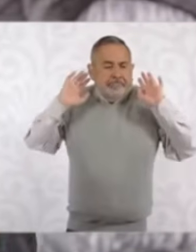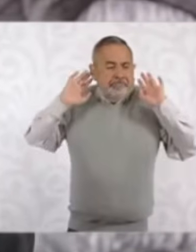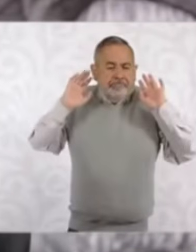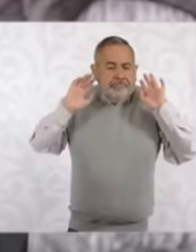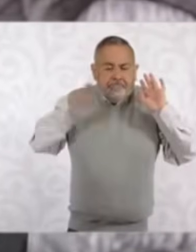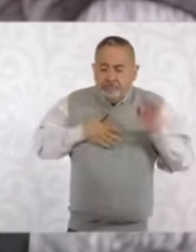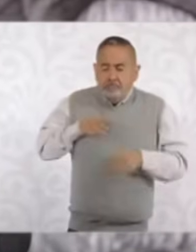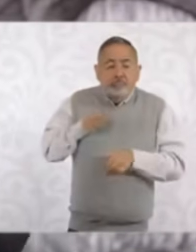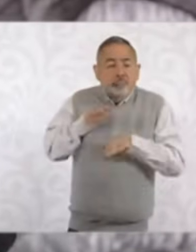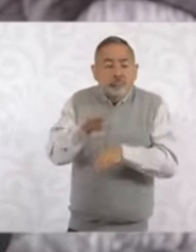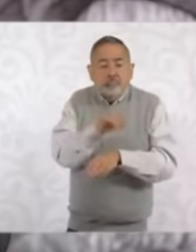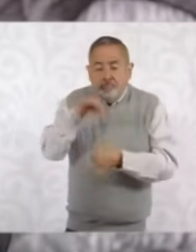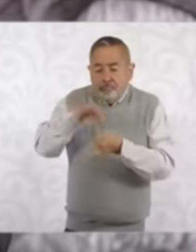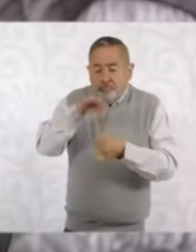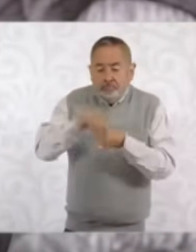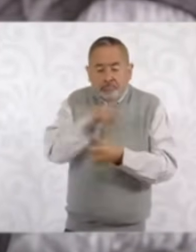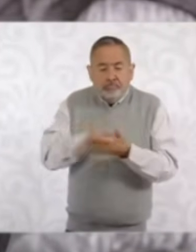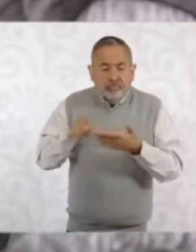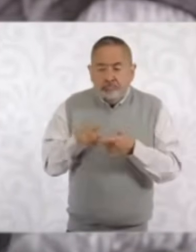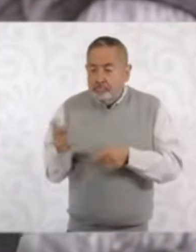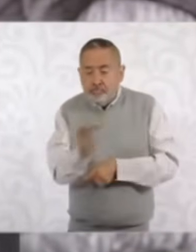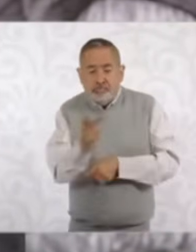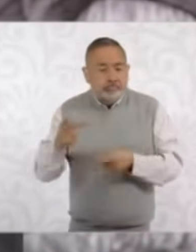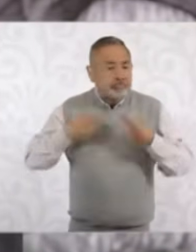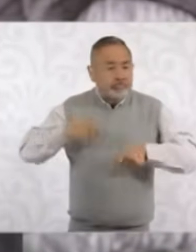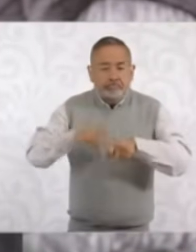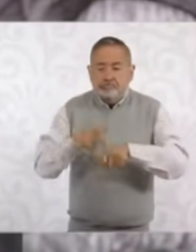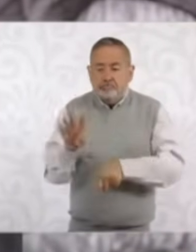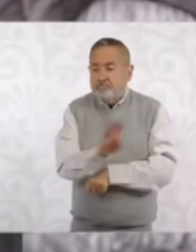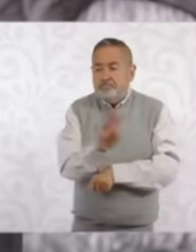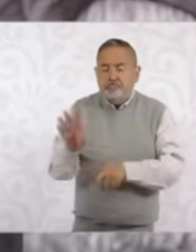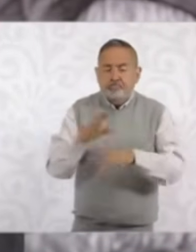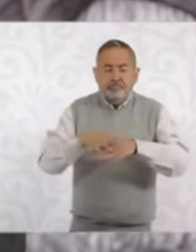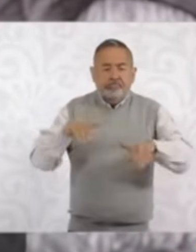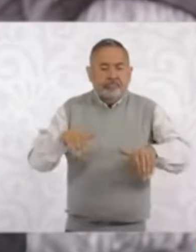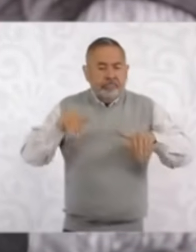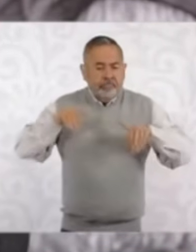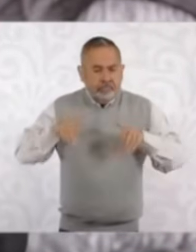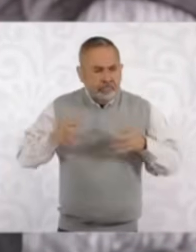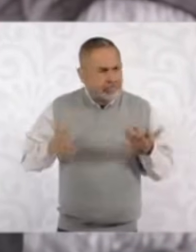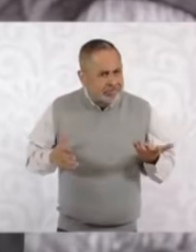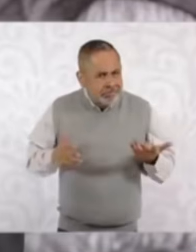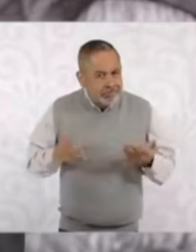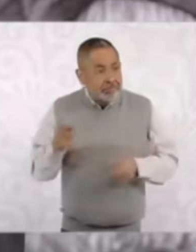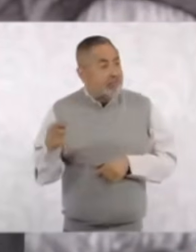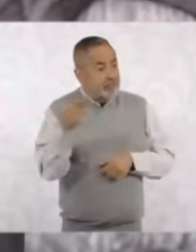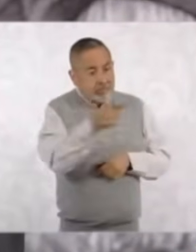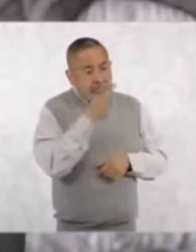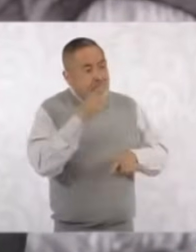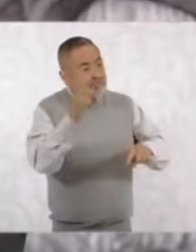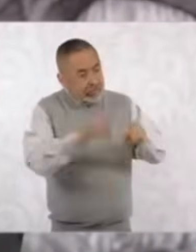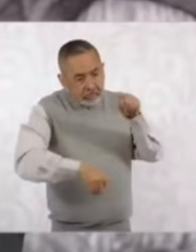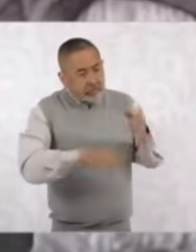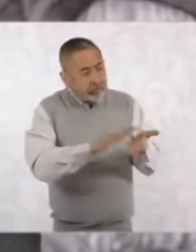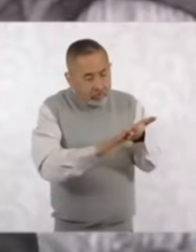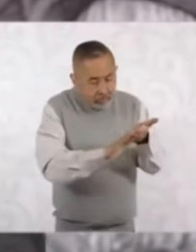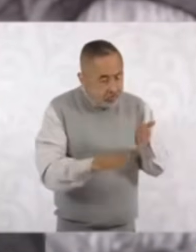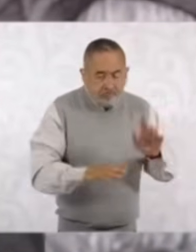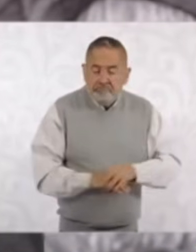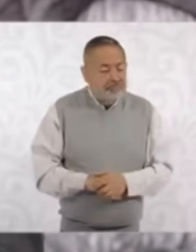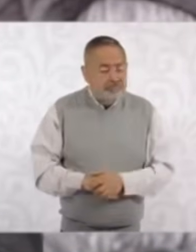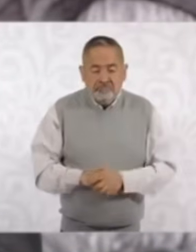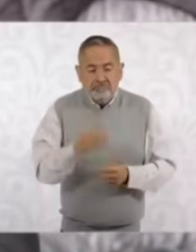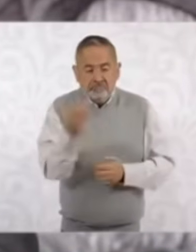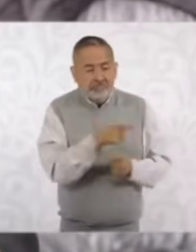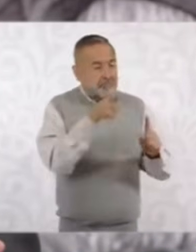embargo, aunque había una medida cautelar de que retirara esas publicaciones, tanto la plataforma X como